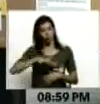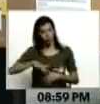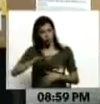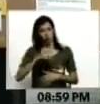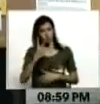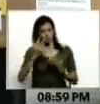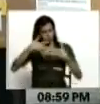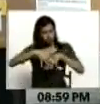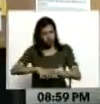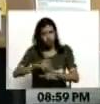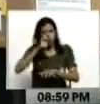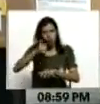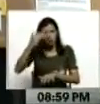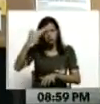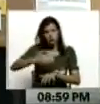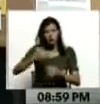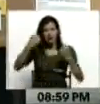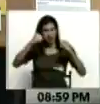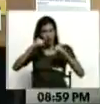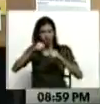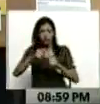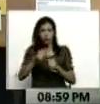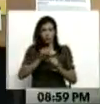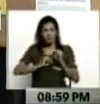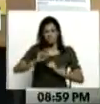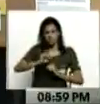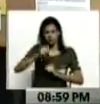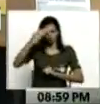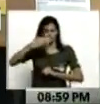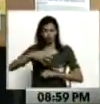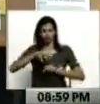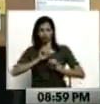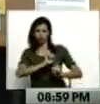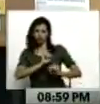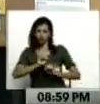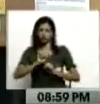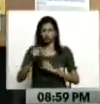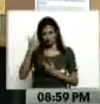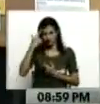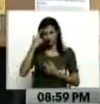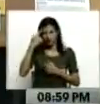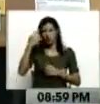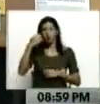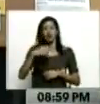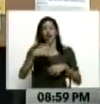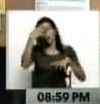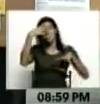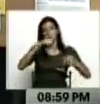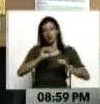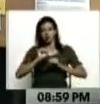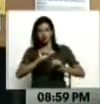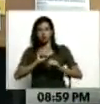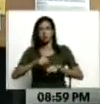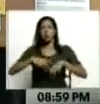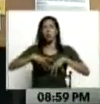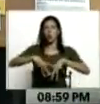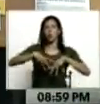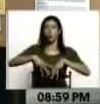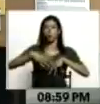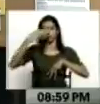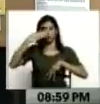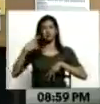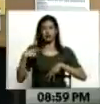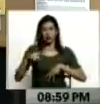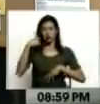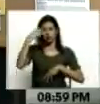Cívico militar de seguridad antiimperialista antiimperialista movilización